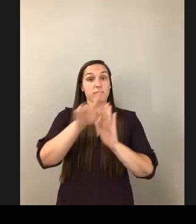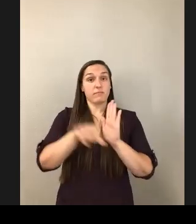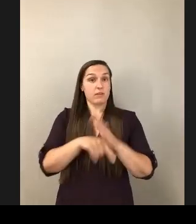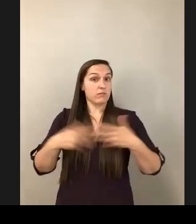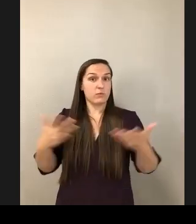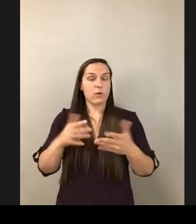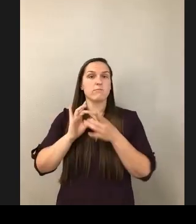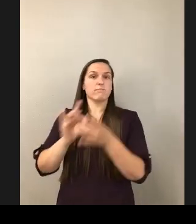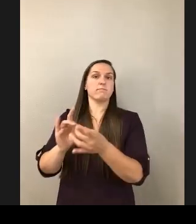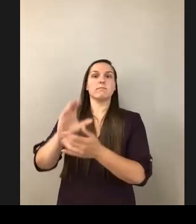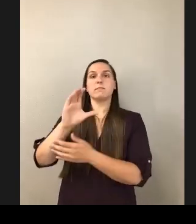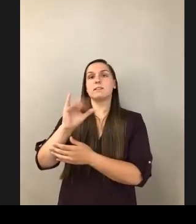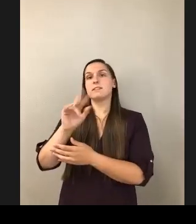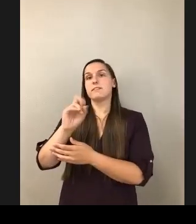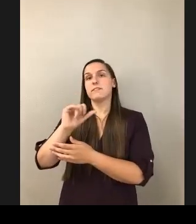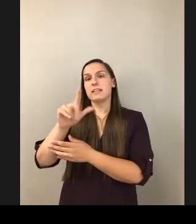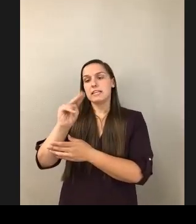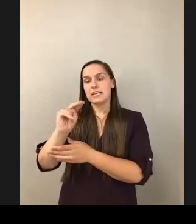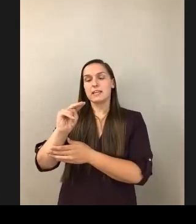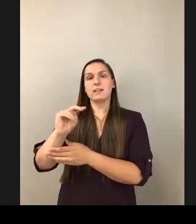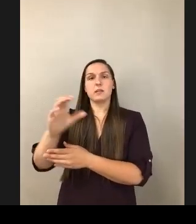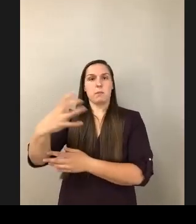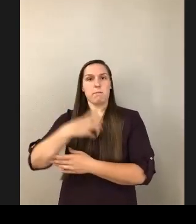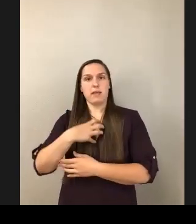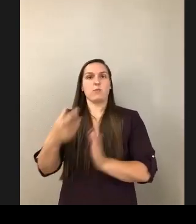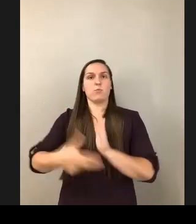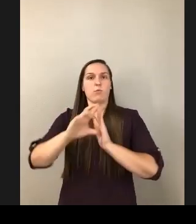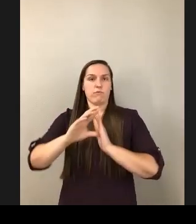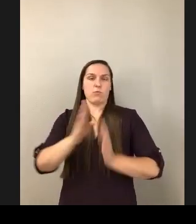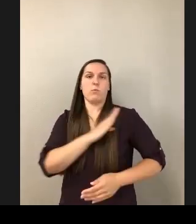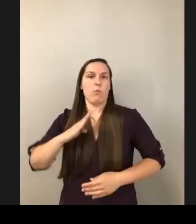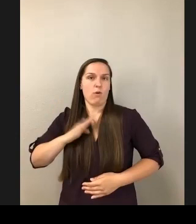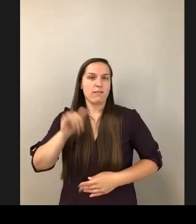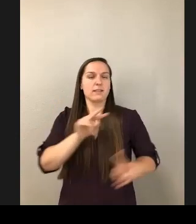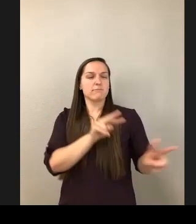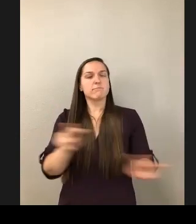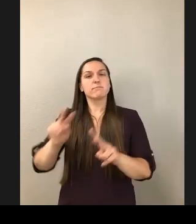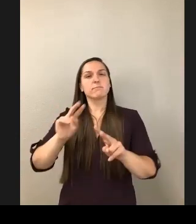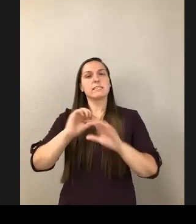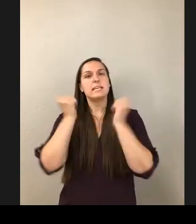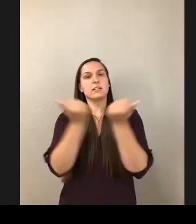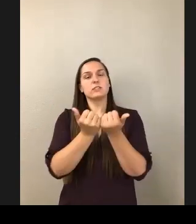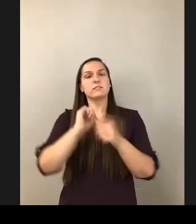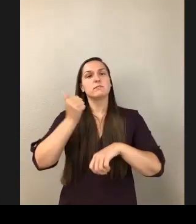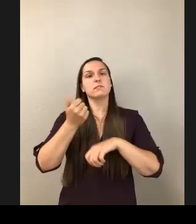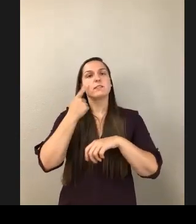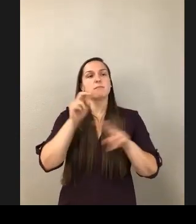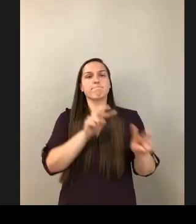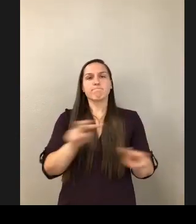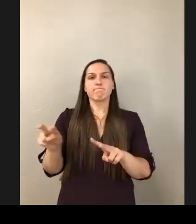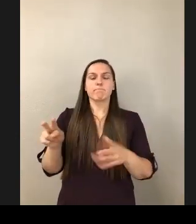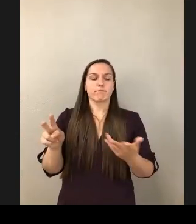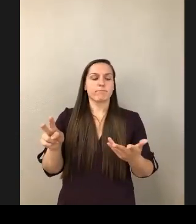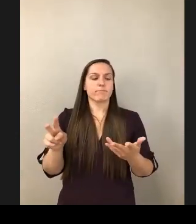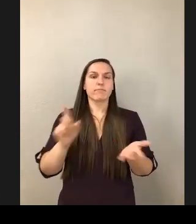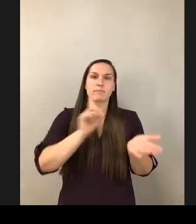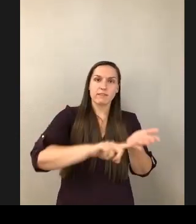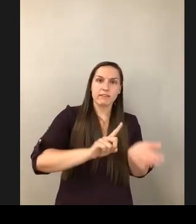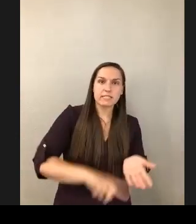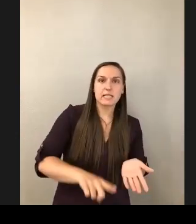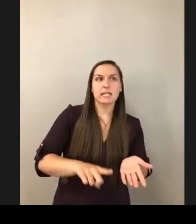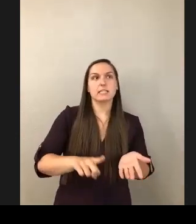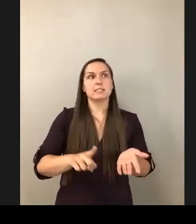proceso. Yo trabajé con un departamento de repaso de quejas